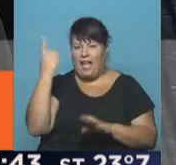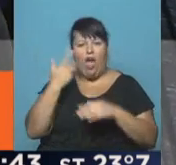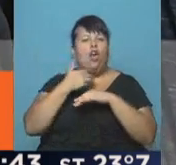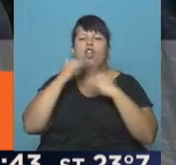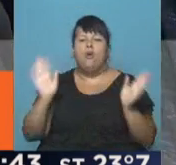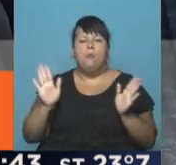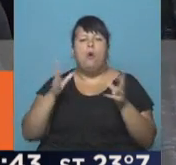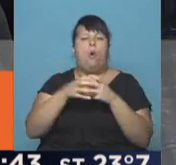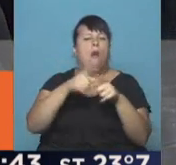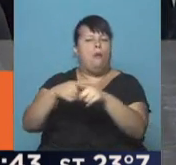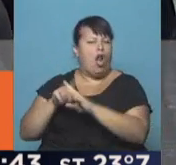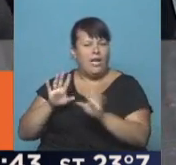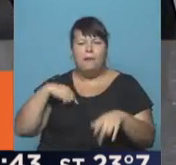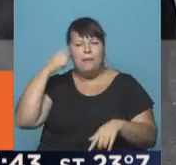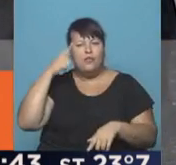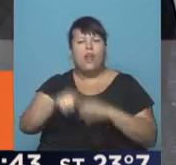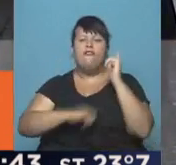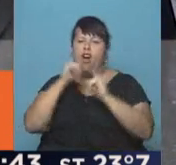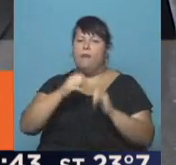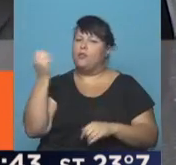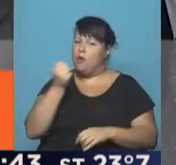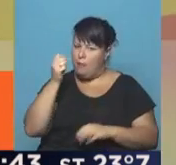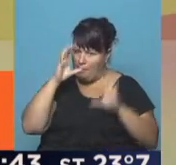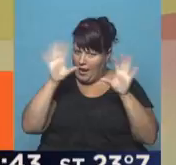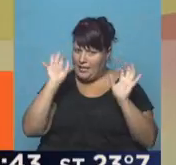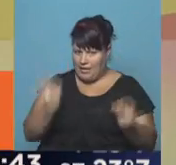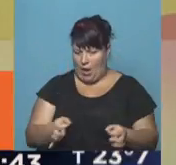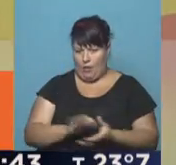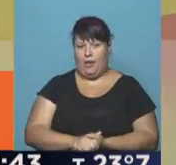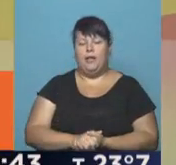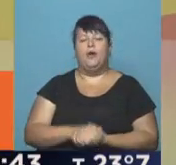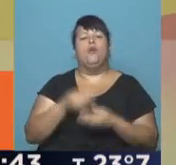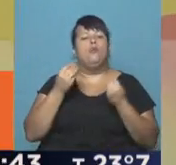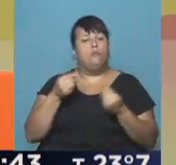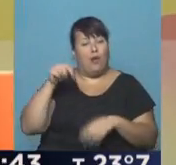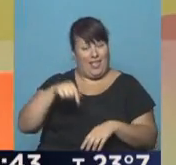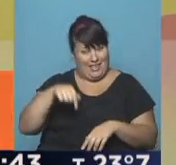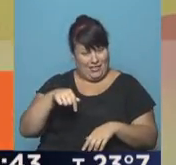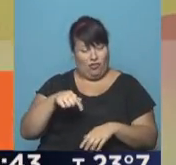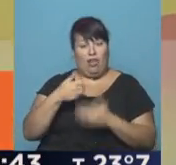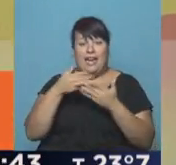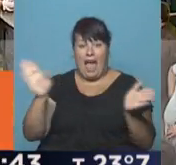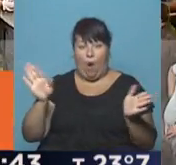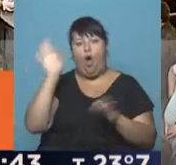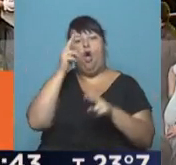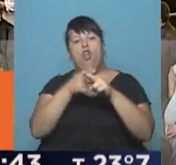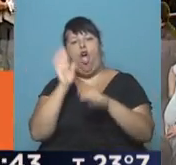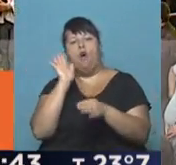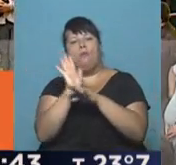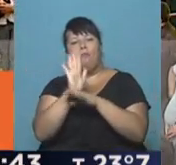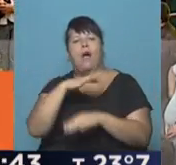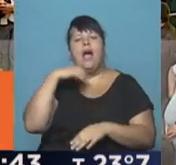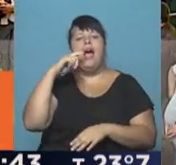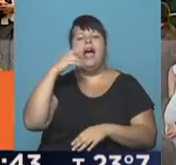trasciende los partidos. Creo que eso es un dato muy importante a tener en cuenta. Porque esto de hoy, de inaugurar o de ponerle el nombre de